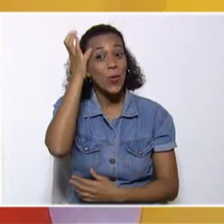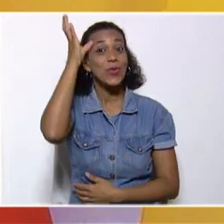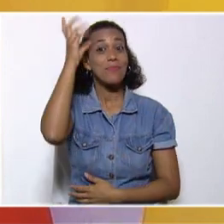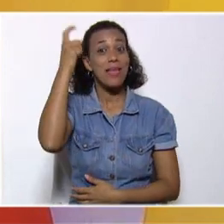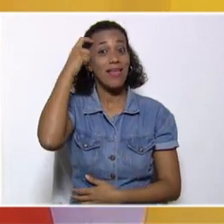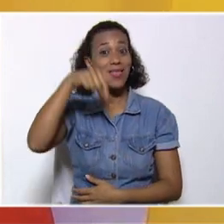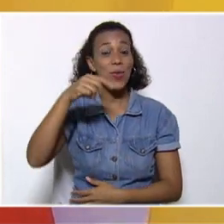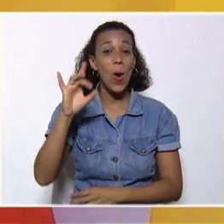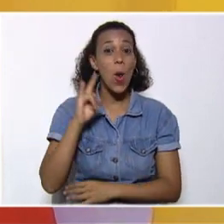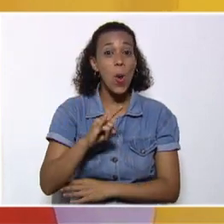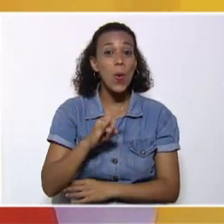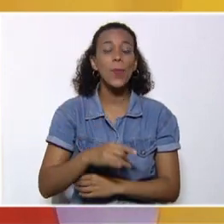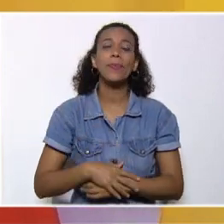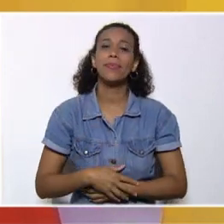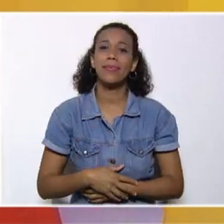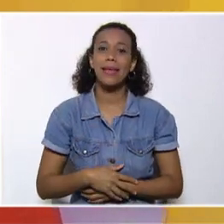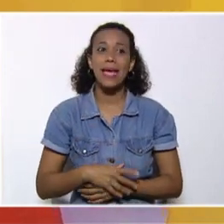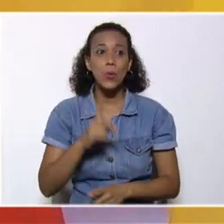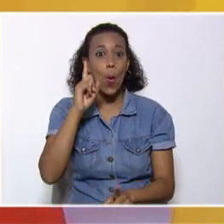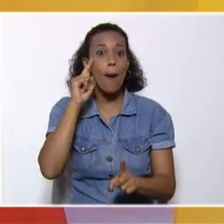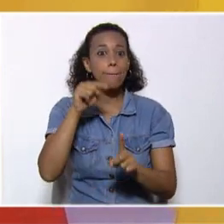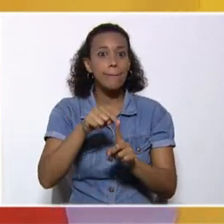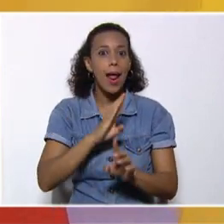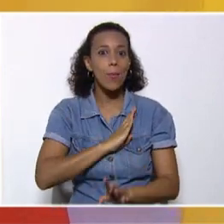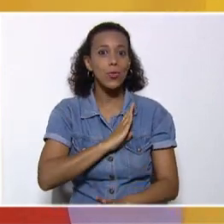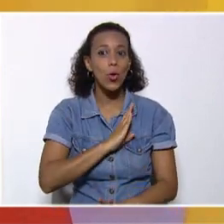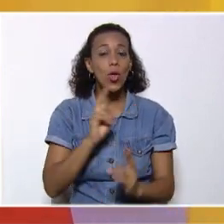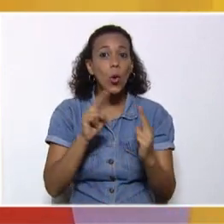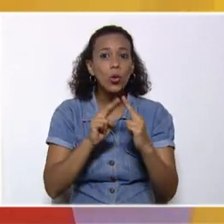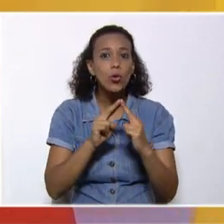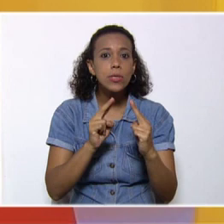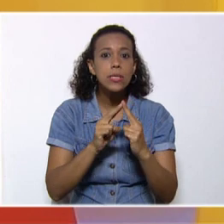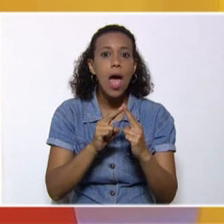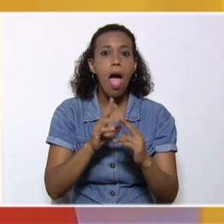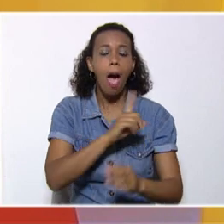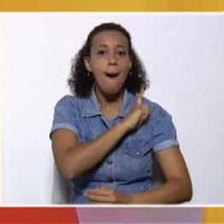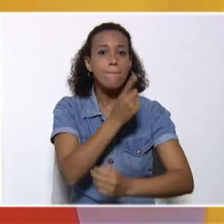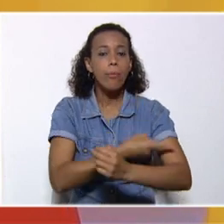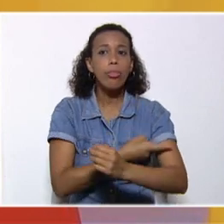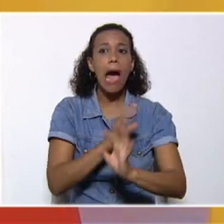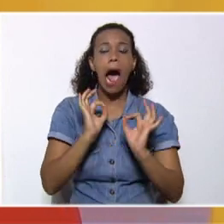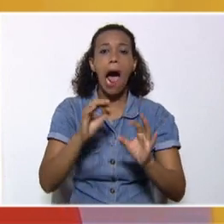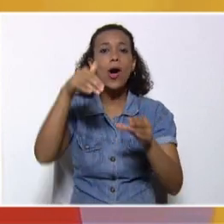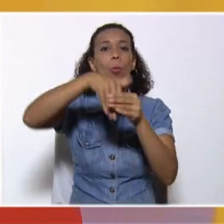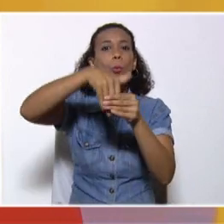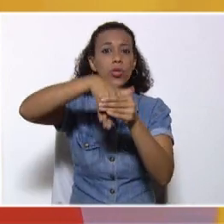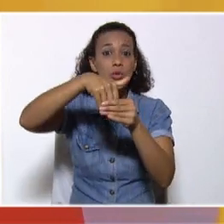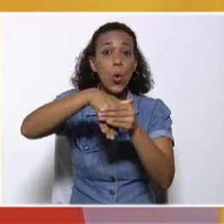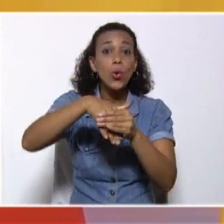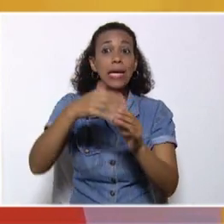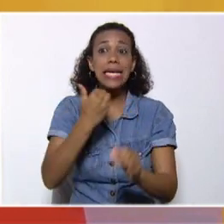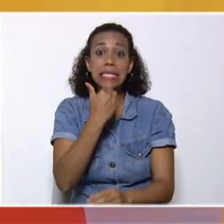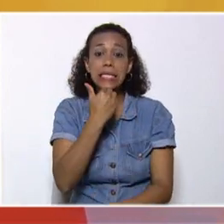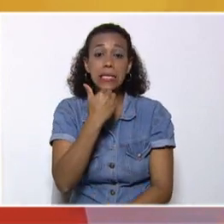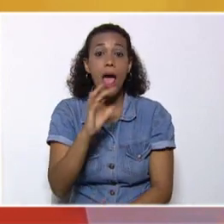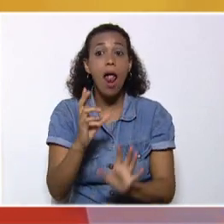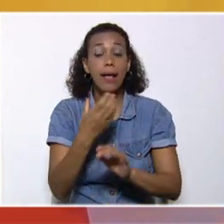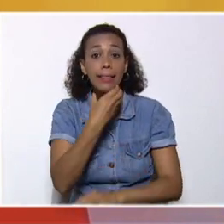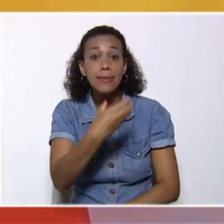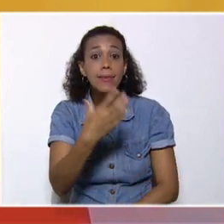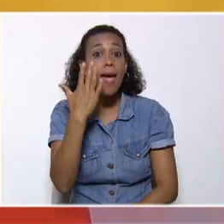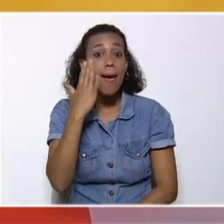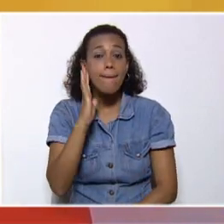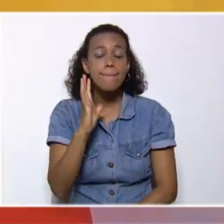nos dieron el día de hoy y también con la pertinencia de conocer nuestro poder electoral, de conocer esos sistemas y procesos que